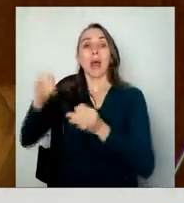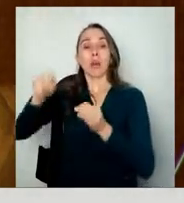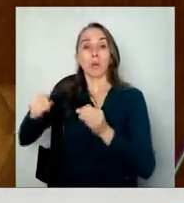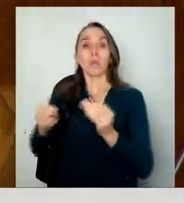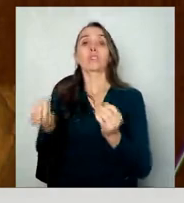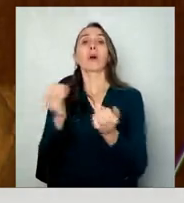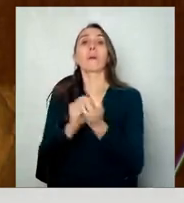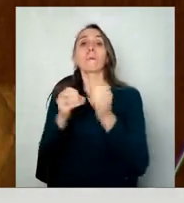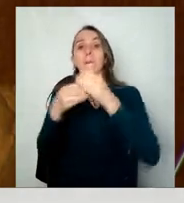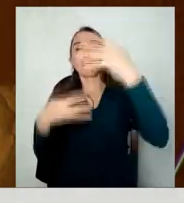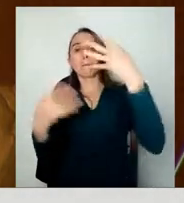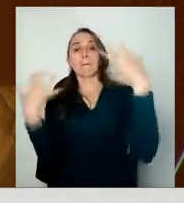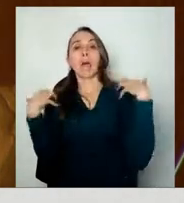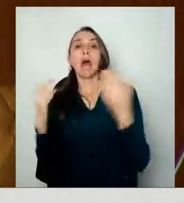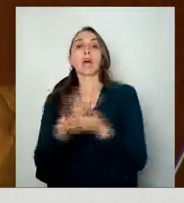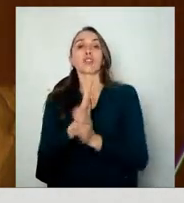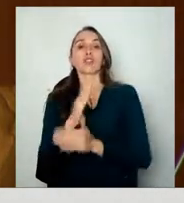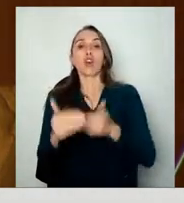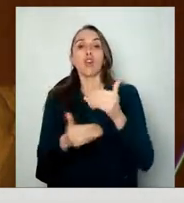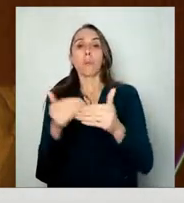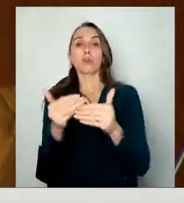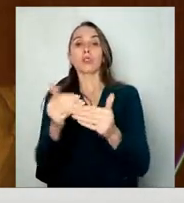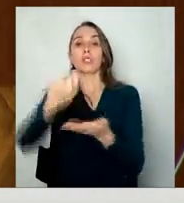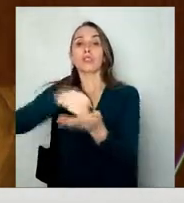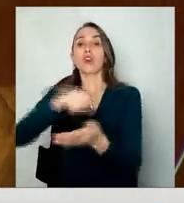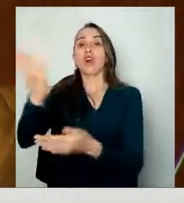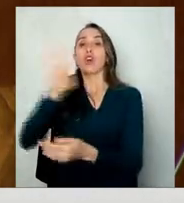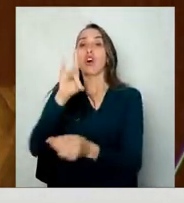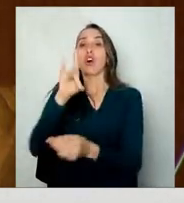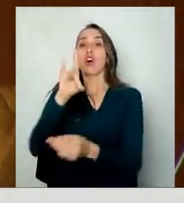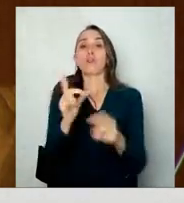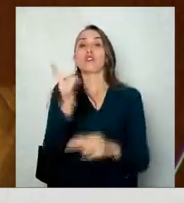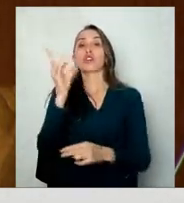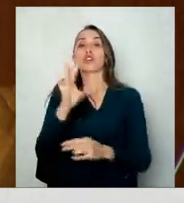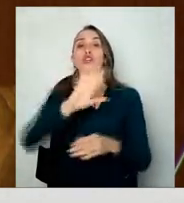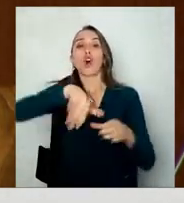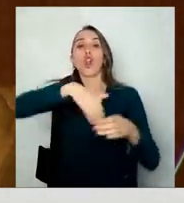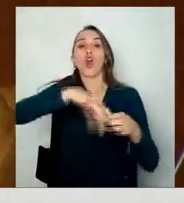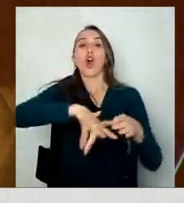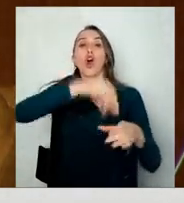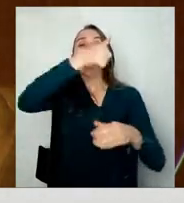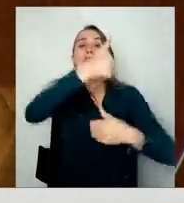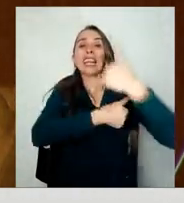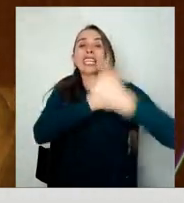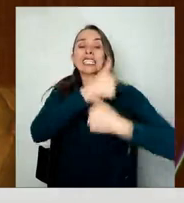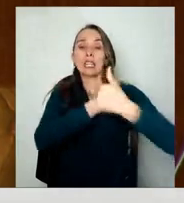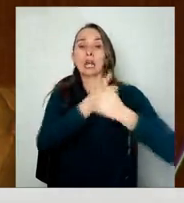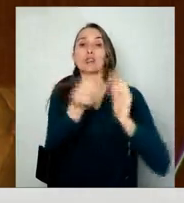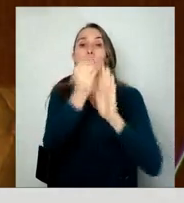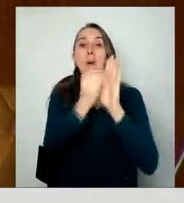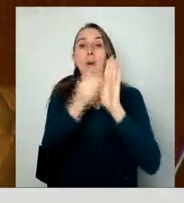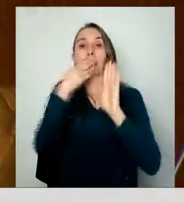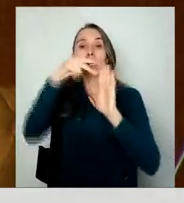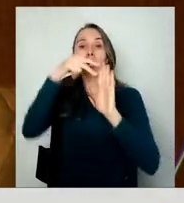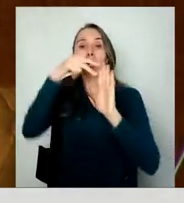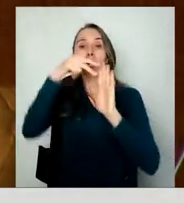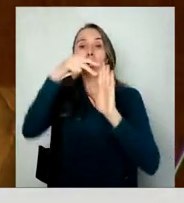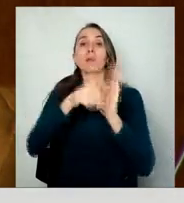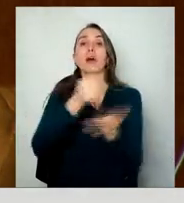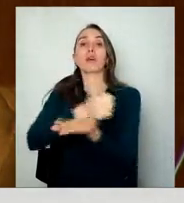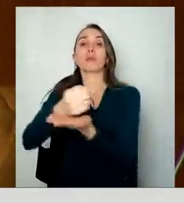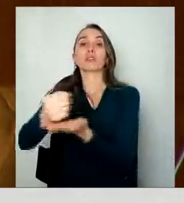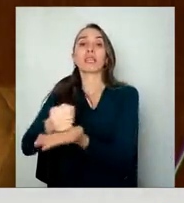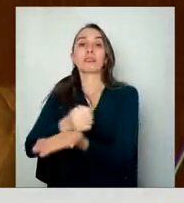todo el proceso de contratación pública y no solo a la licitación y se perfeccionan las normas de procedimiento de las tramitaciones